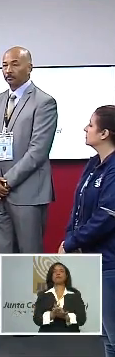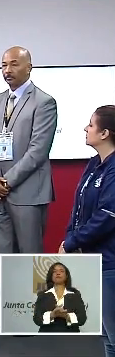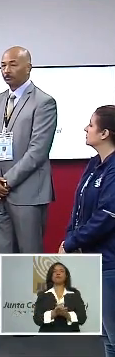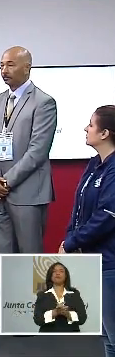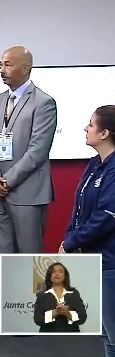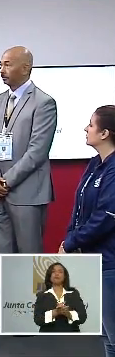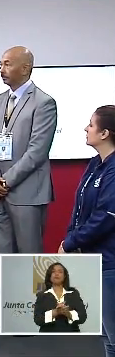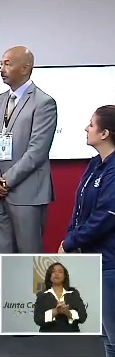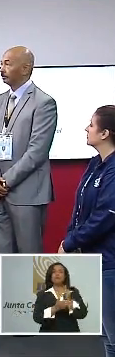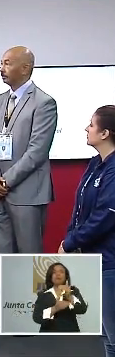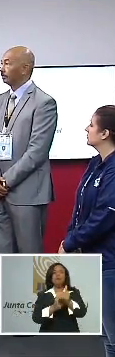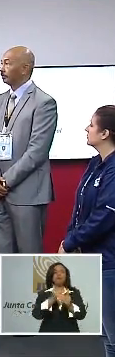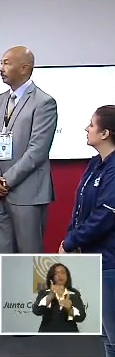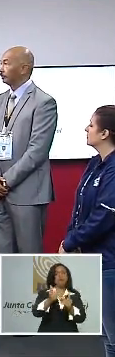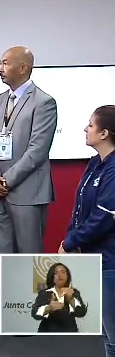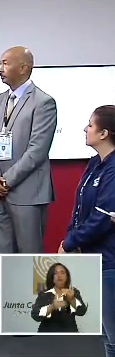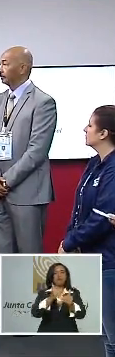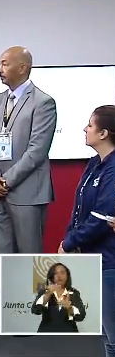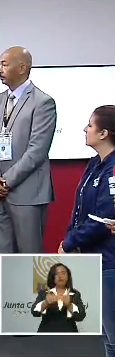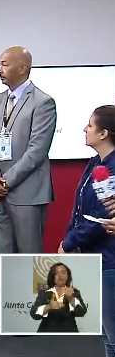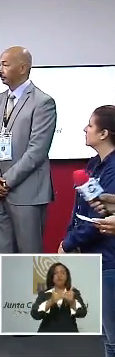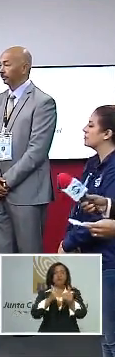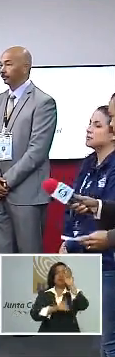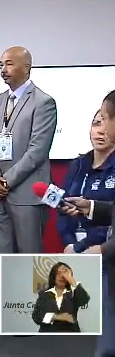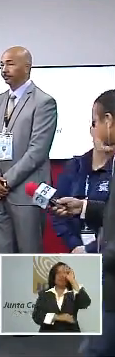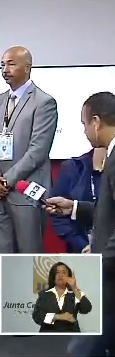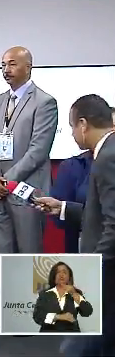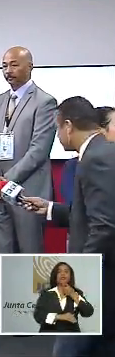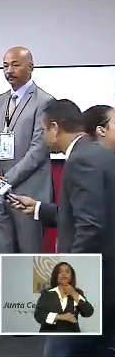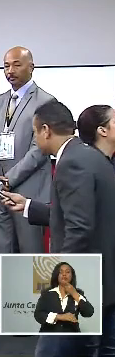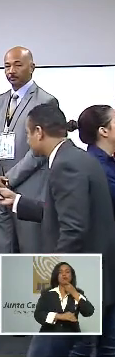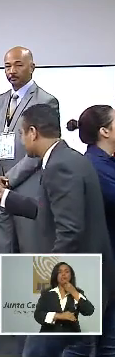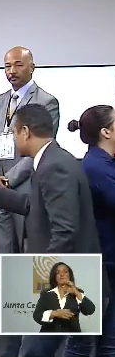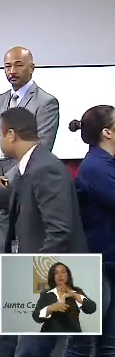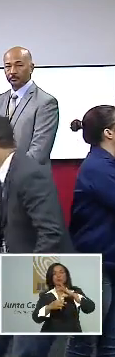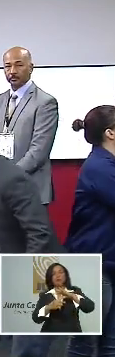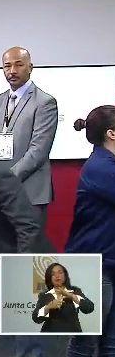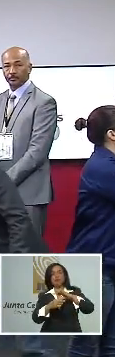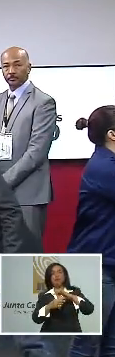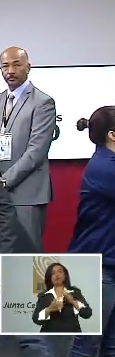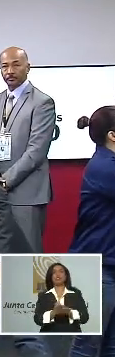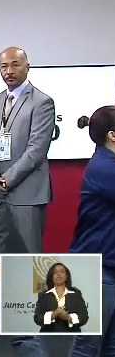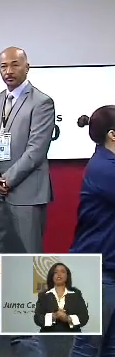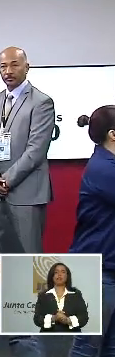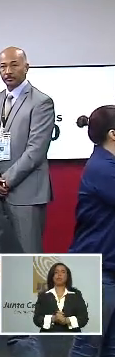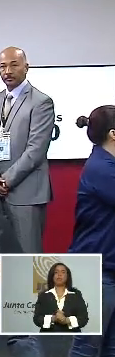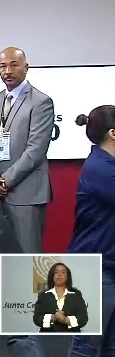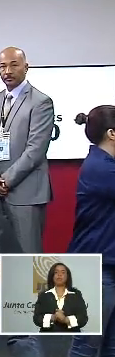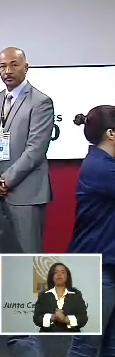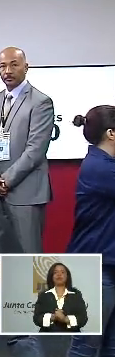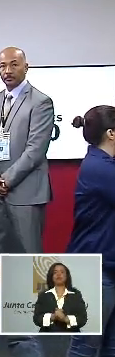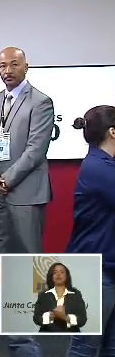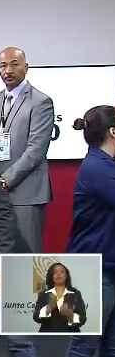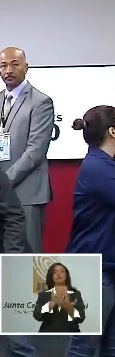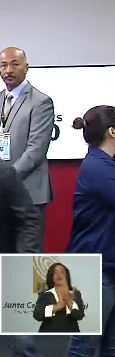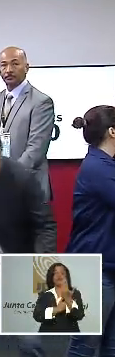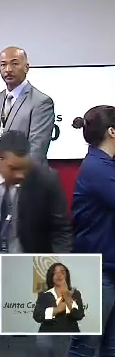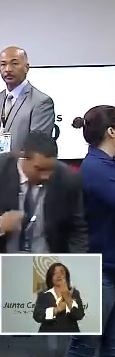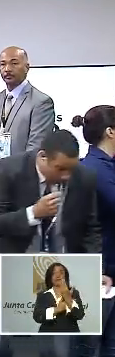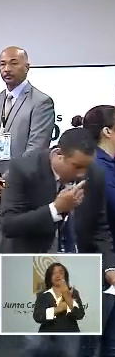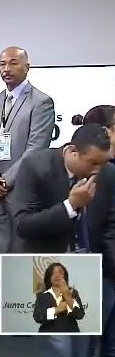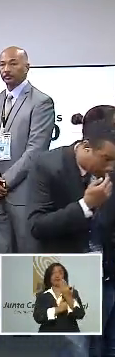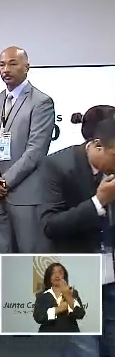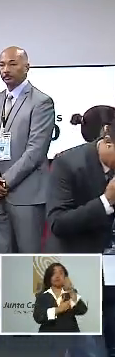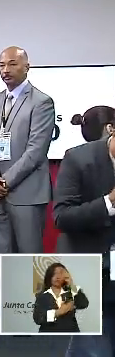cómo va el proceso en República Dominicana de la primera hora de la mañana. Él me indicó que